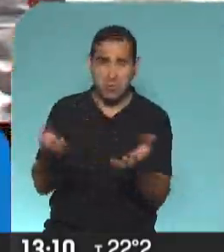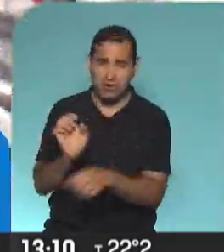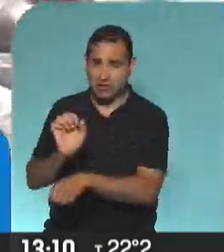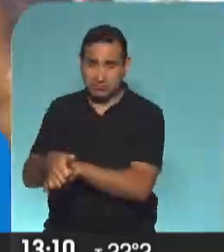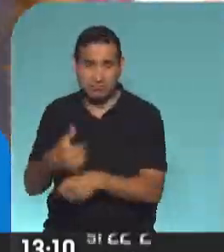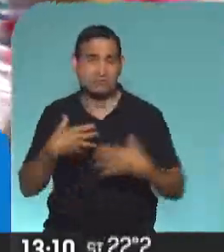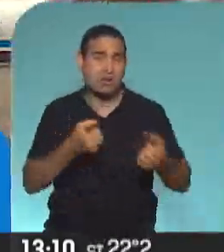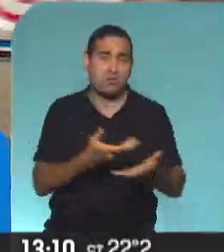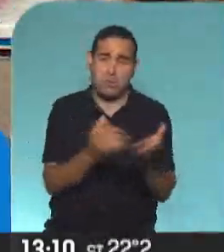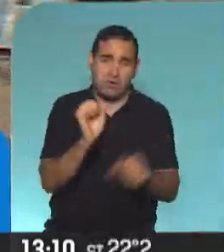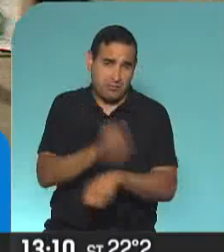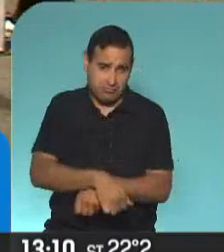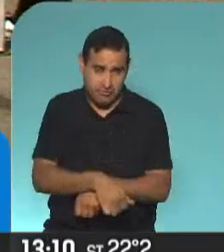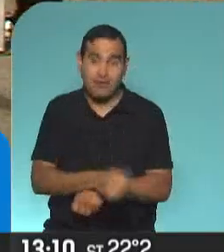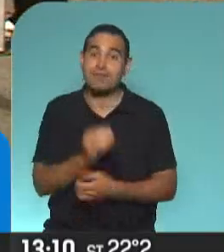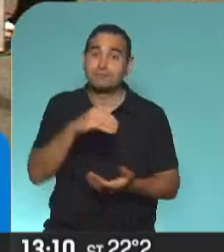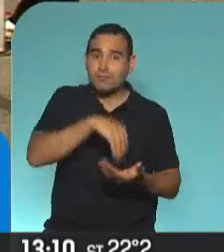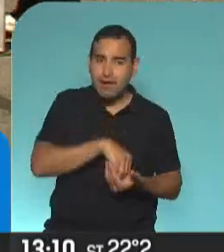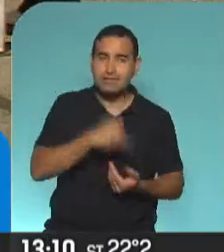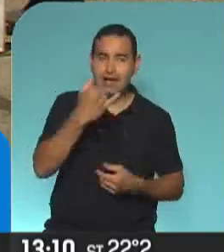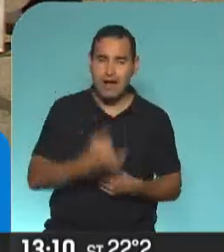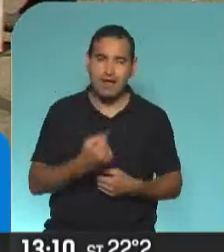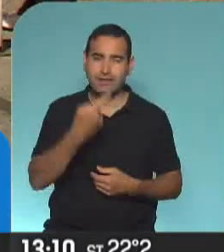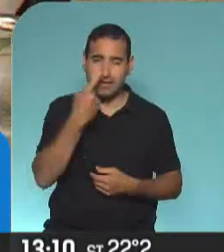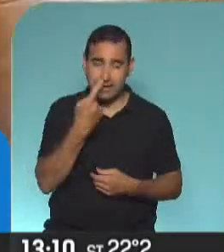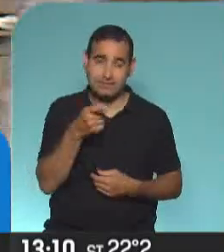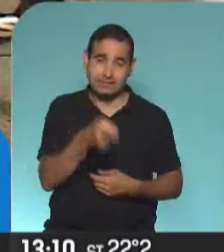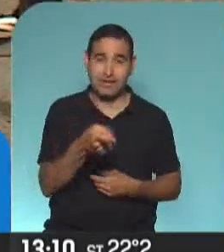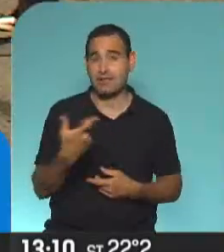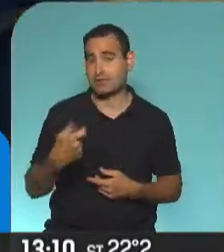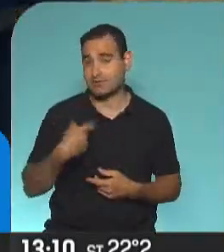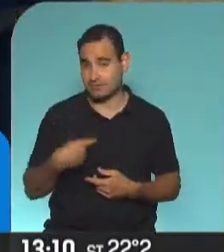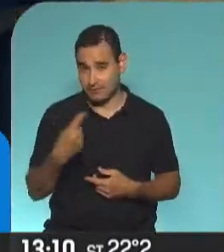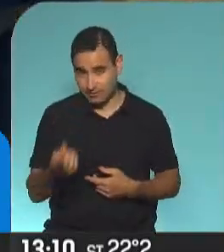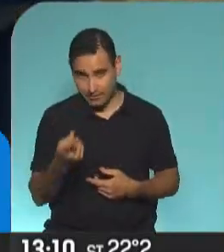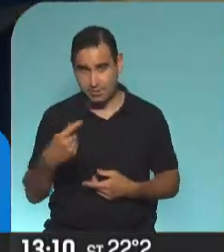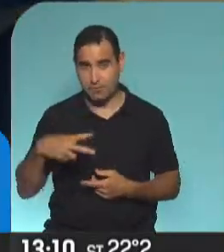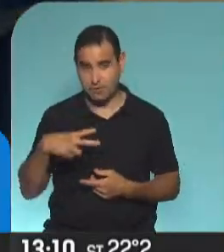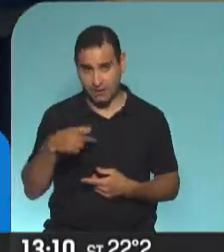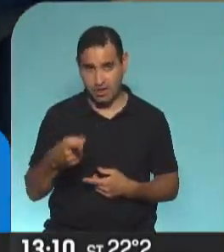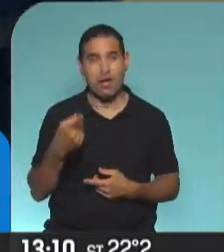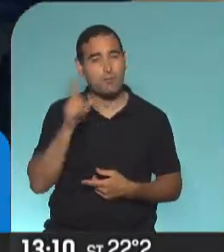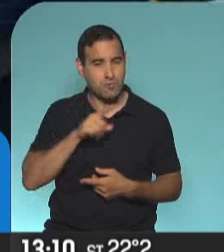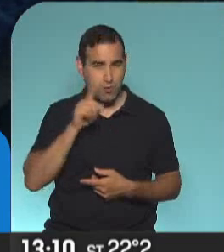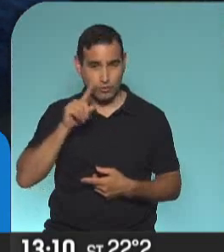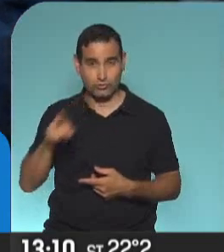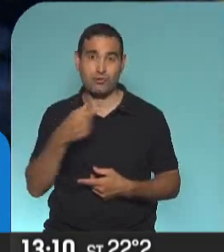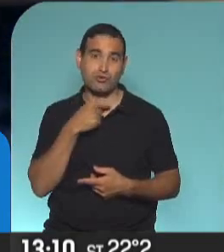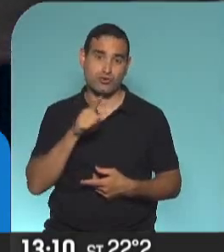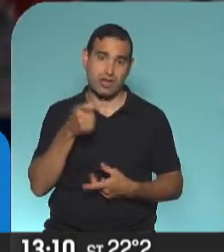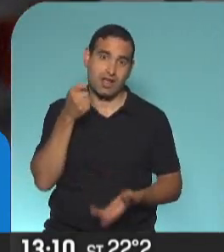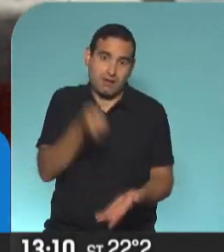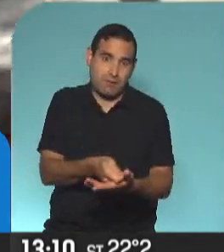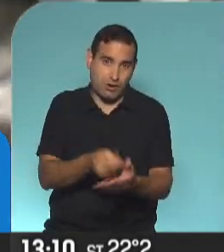salud pública, pero además hay intereses de las privadas que hacen lobby para que no pasemos a la carrera, para no tener que pagarle a